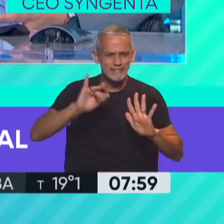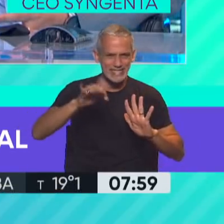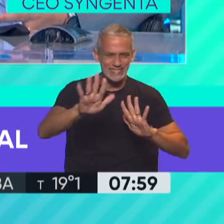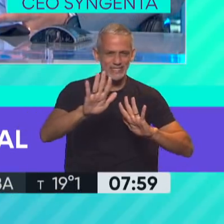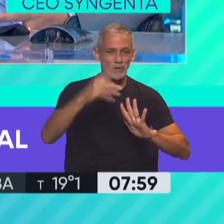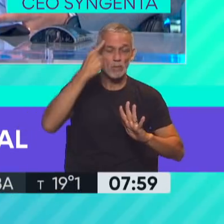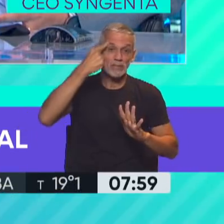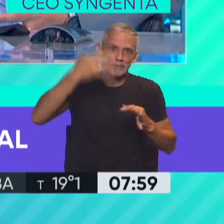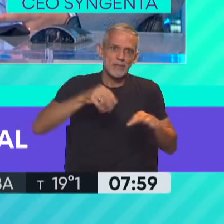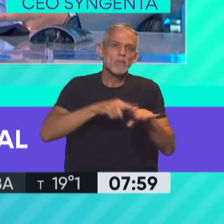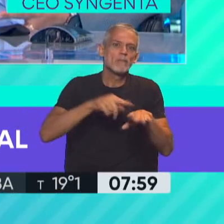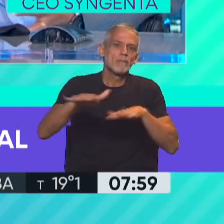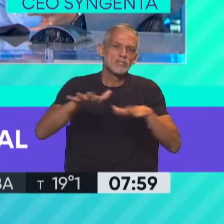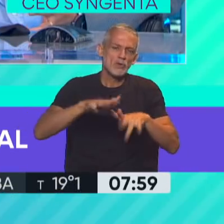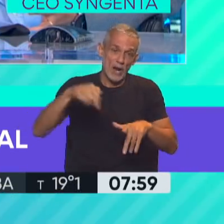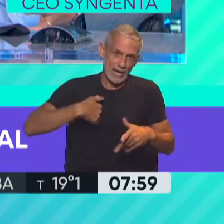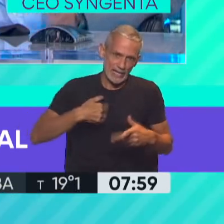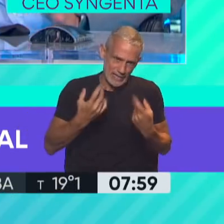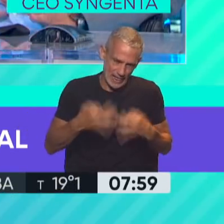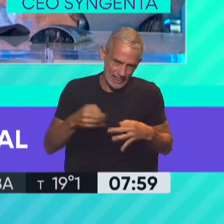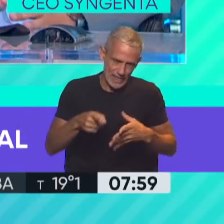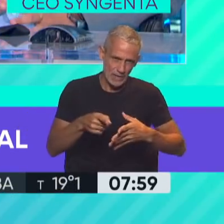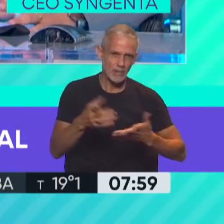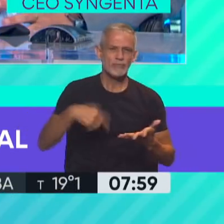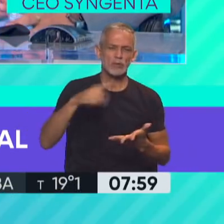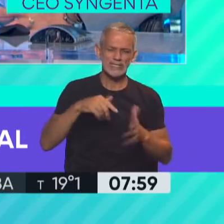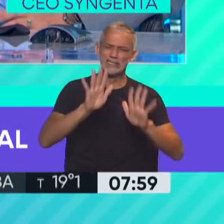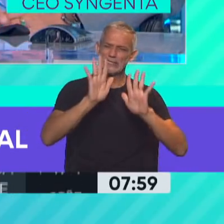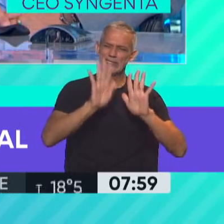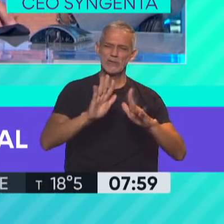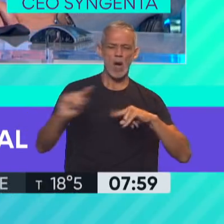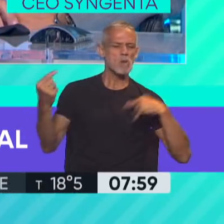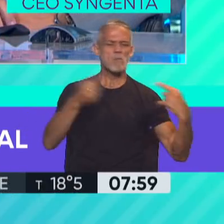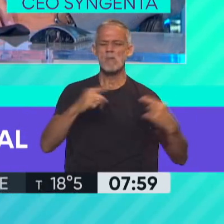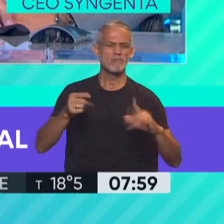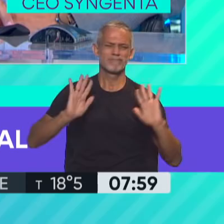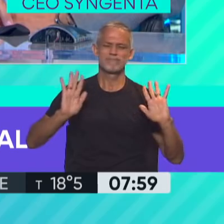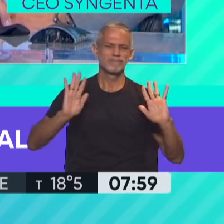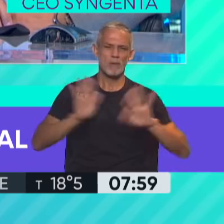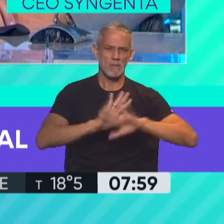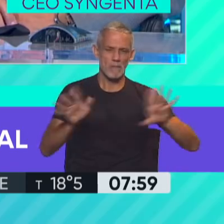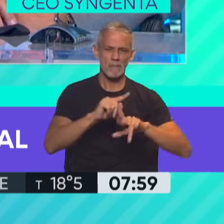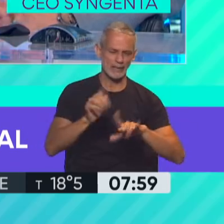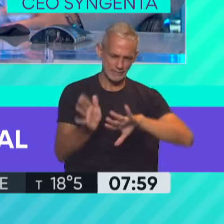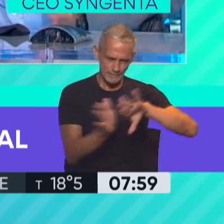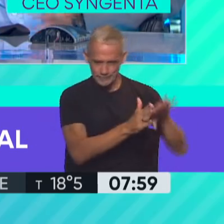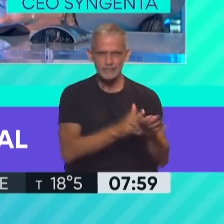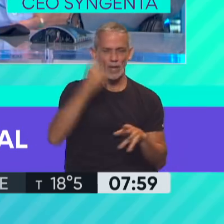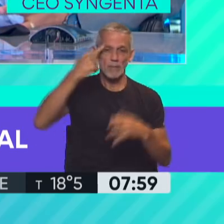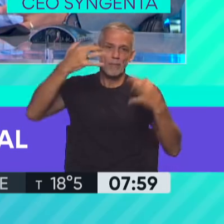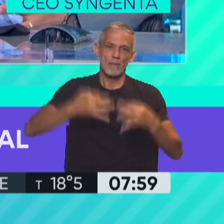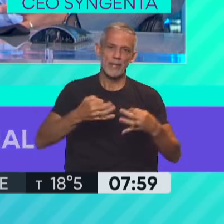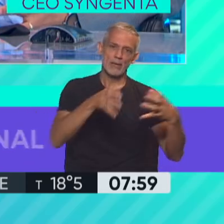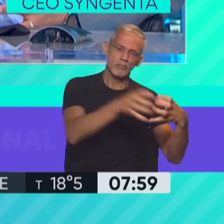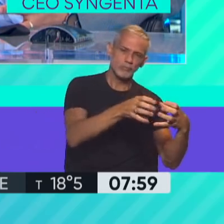y vamos a tratar de poner paños fríos en estas discusiones y actuar con madurez de los dos